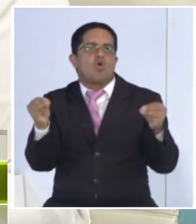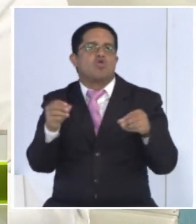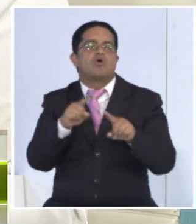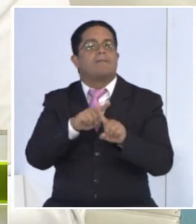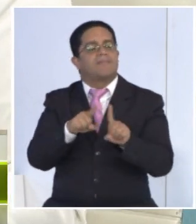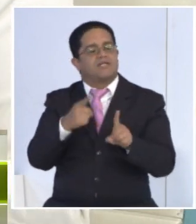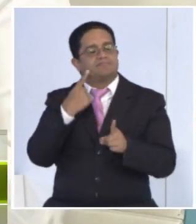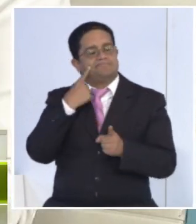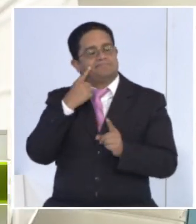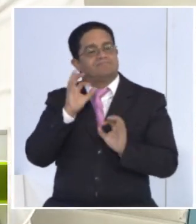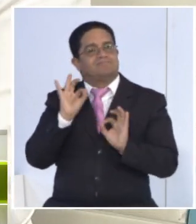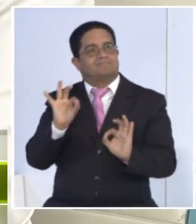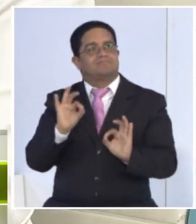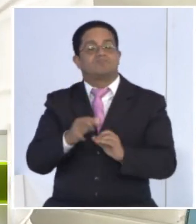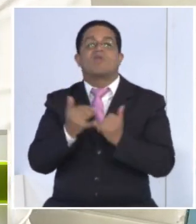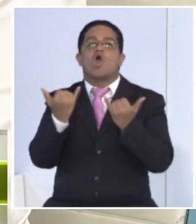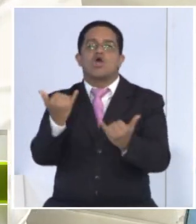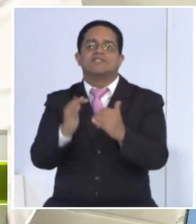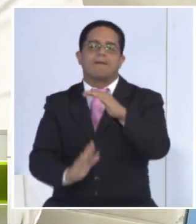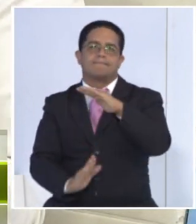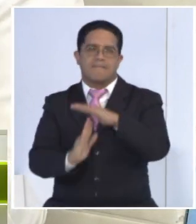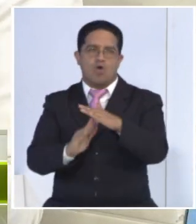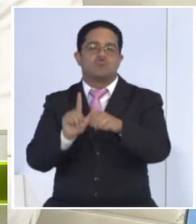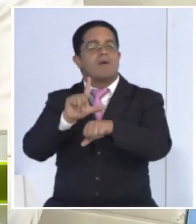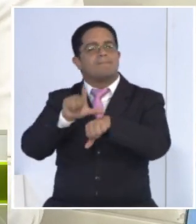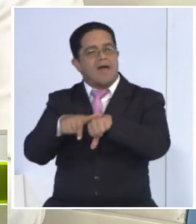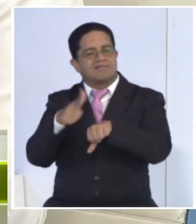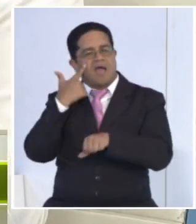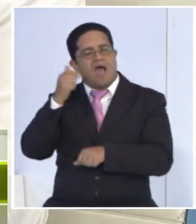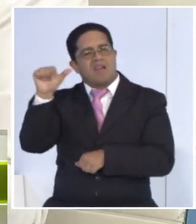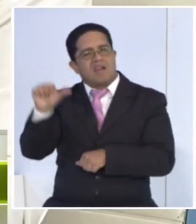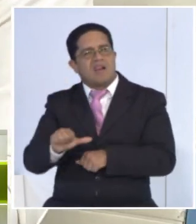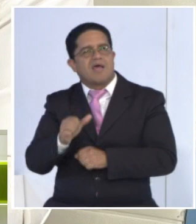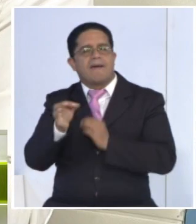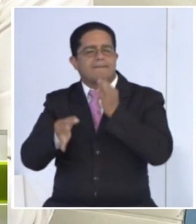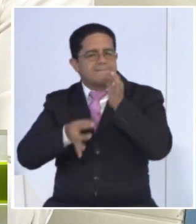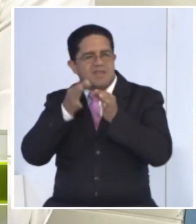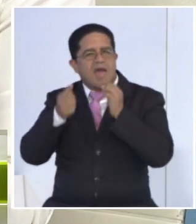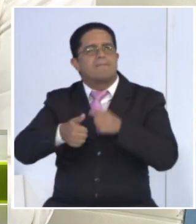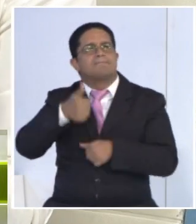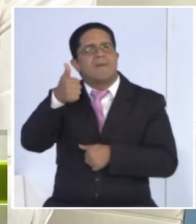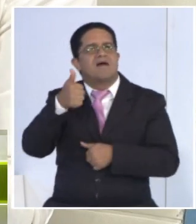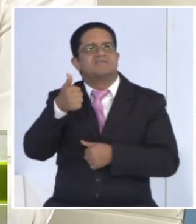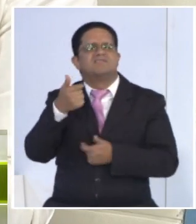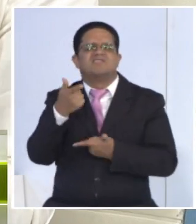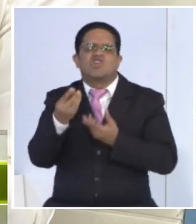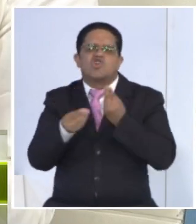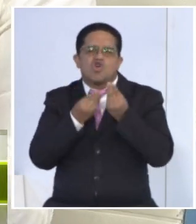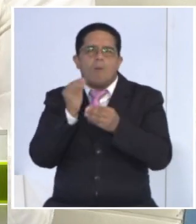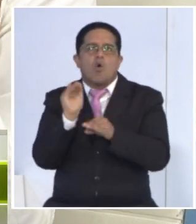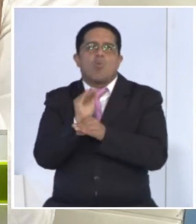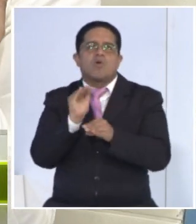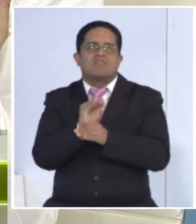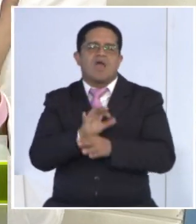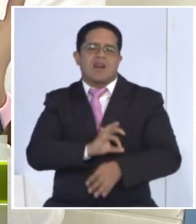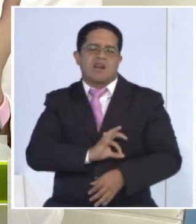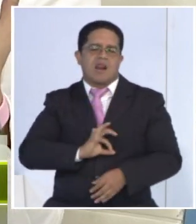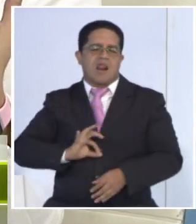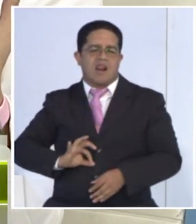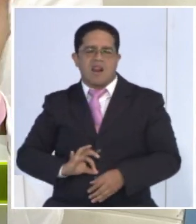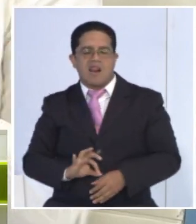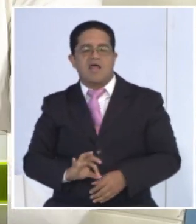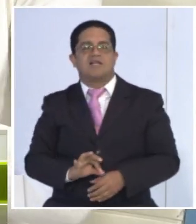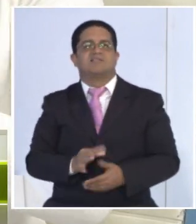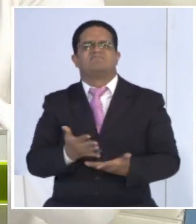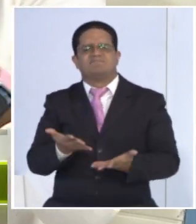con conciencia. Doctora, vamos a irnos a una pausa, regreso, vamos a hablar más de cómo cuidar esa microbiota intestinal y por qué es tan importante más allá de la